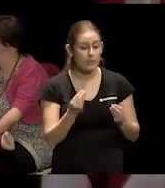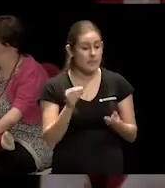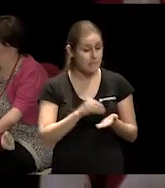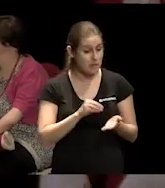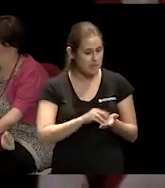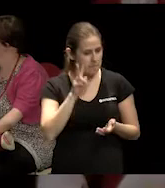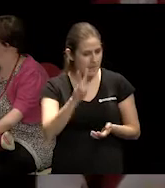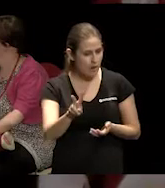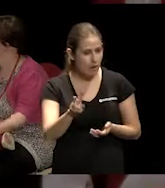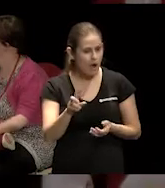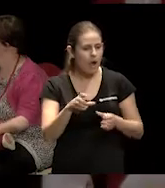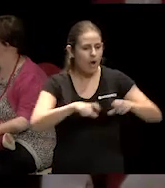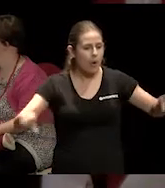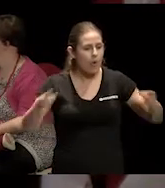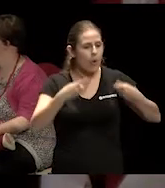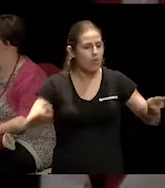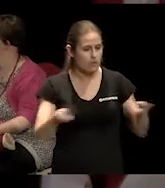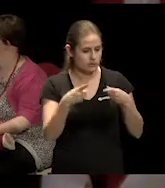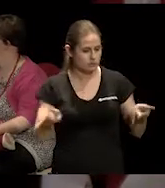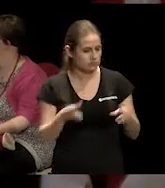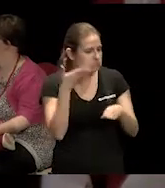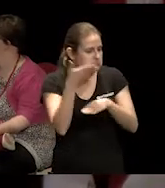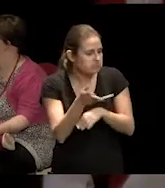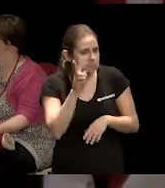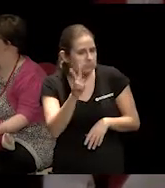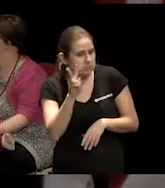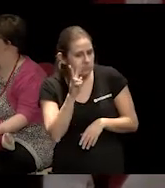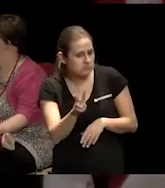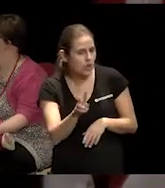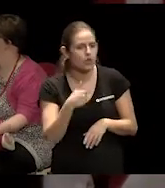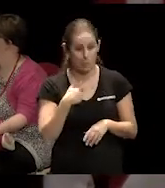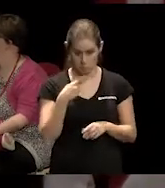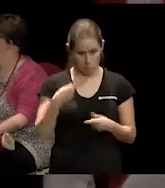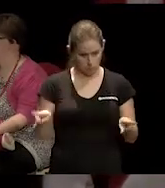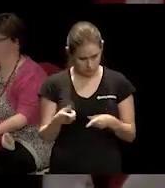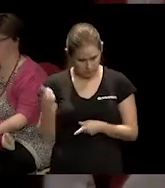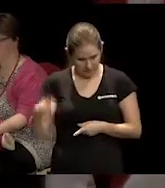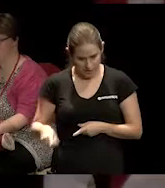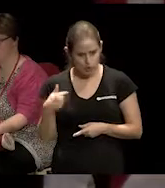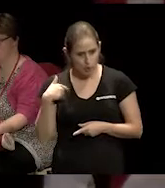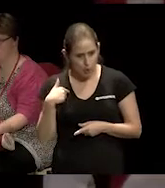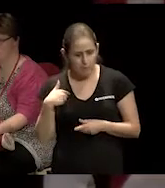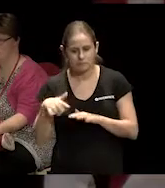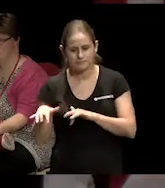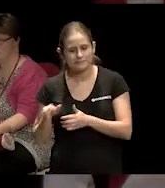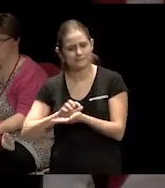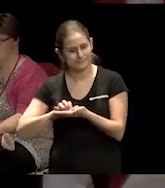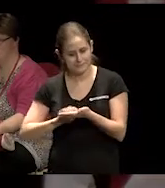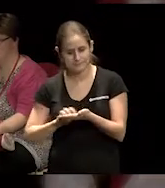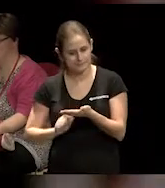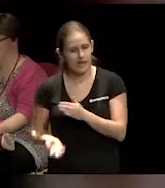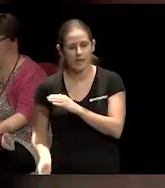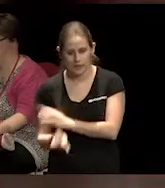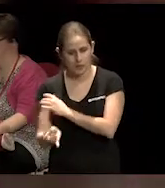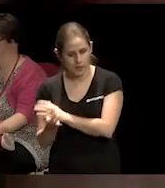ir a conciertos de electrónica así, tipo sintes y estas cosas. Yo soy músico, hago bandas sonoras, tengo un estudio en mi casa y estas cosas, y siempre